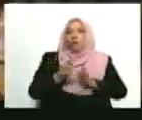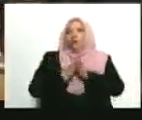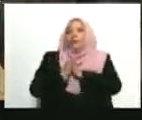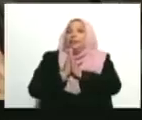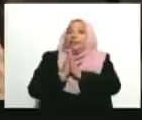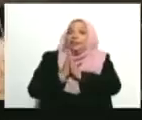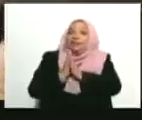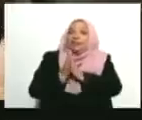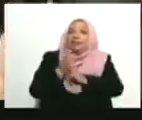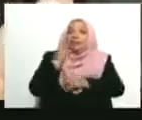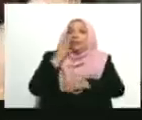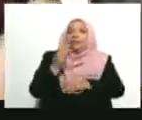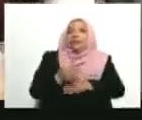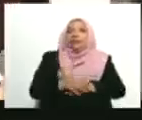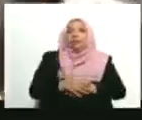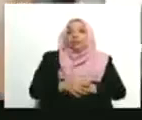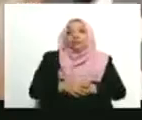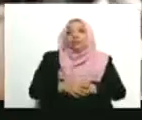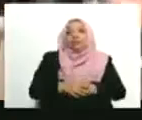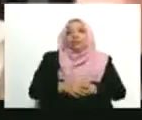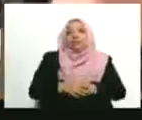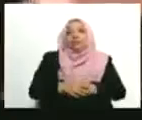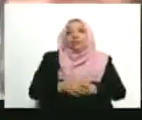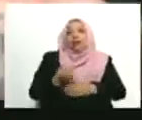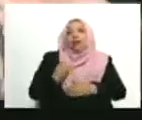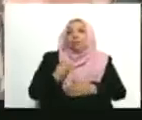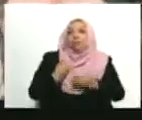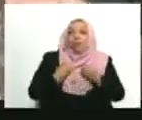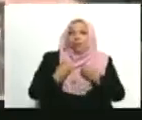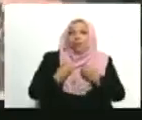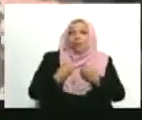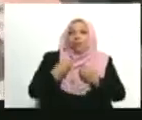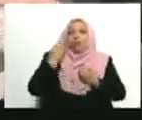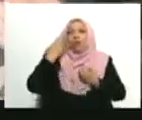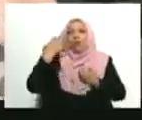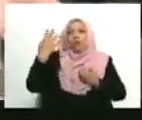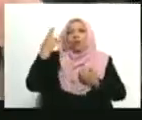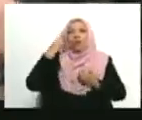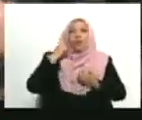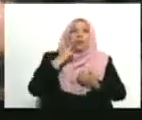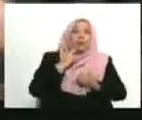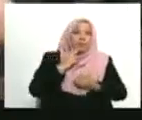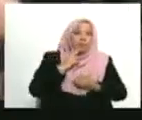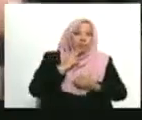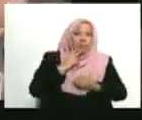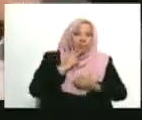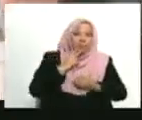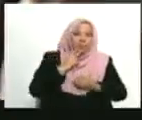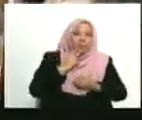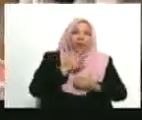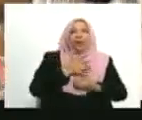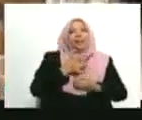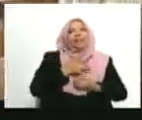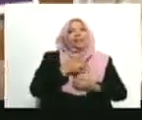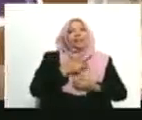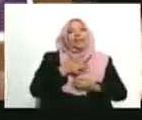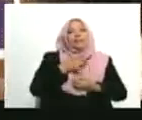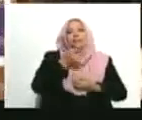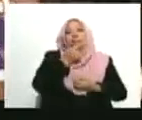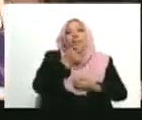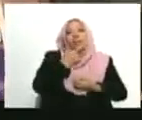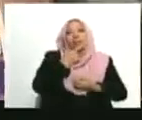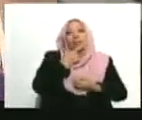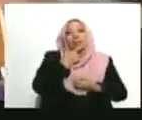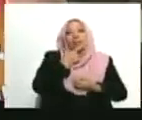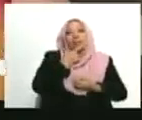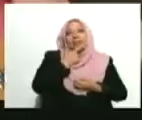lo mostraras. Sí, claro. Allende vive en el sueño bolivariano. Así que eso es totalmente verdad. Yo